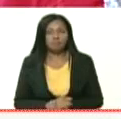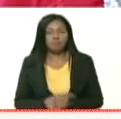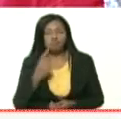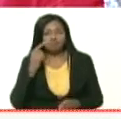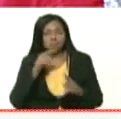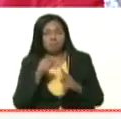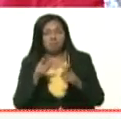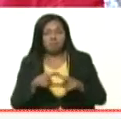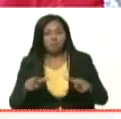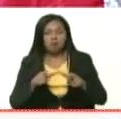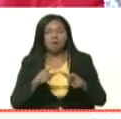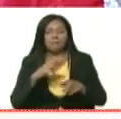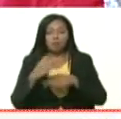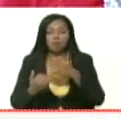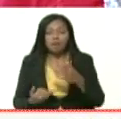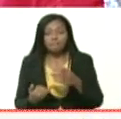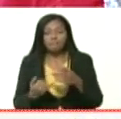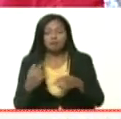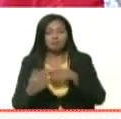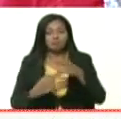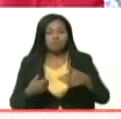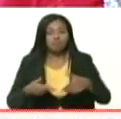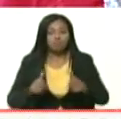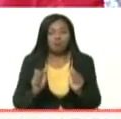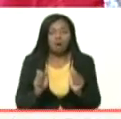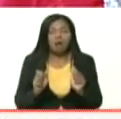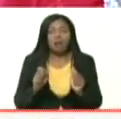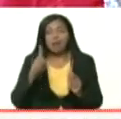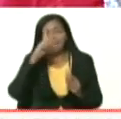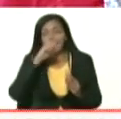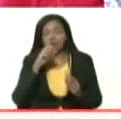cuando empezó el programa de reforma en el año